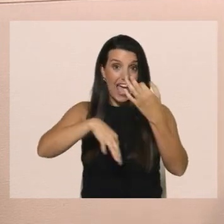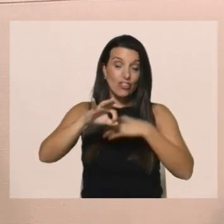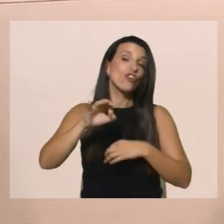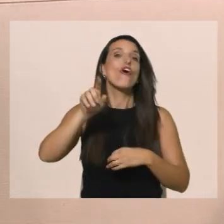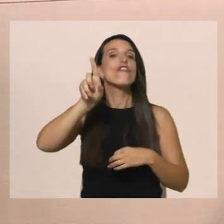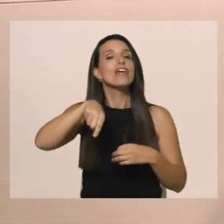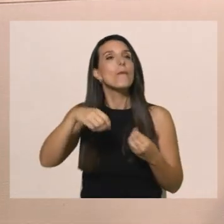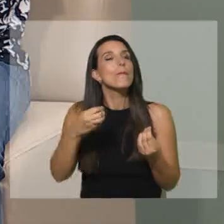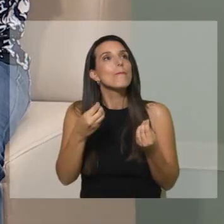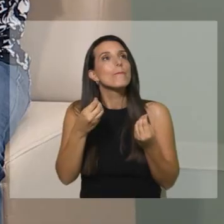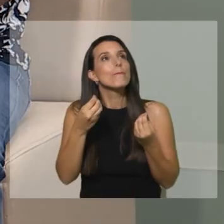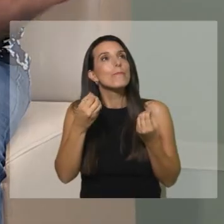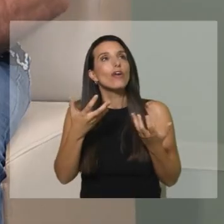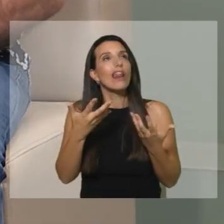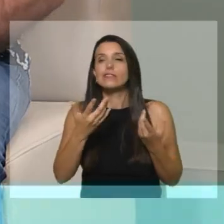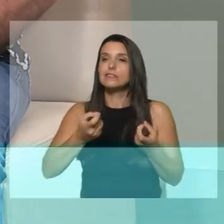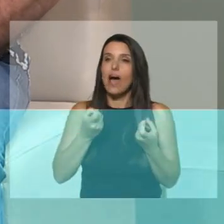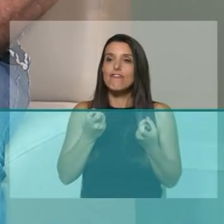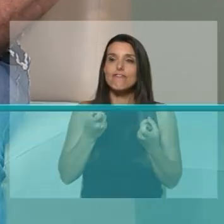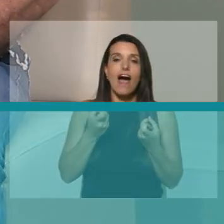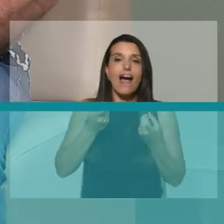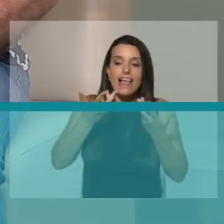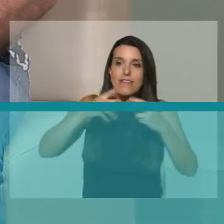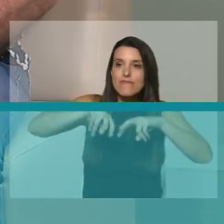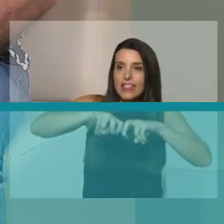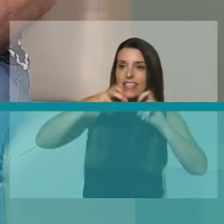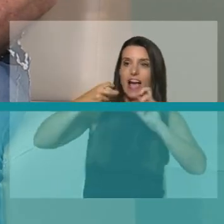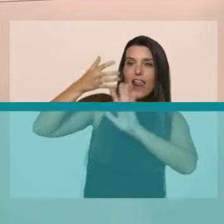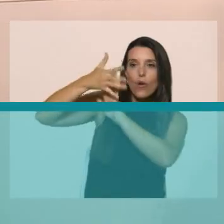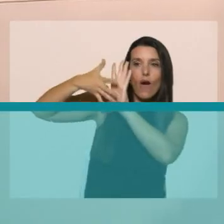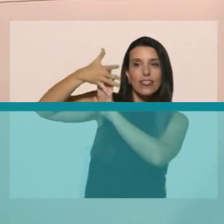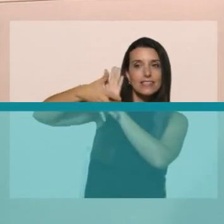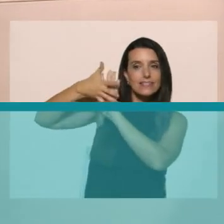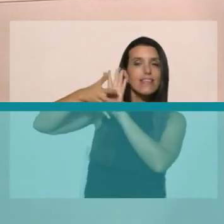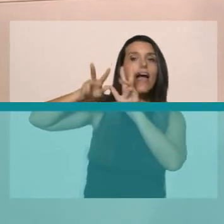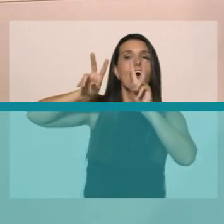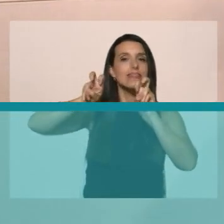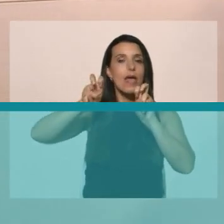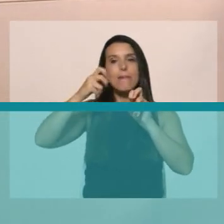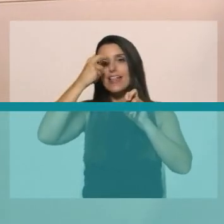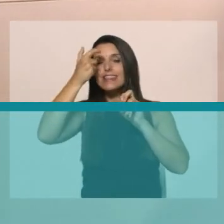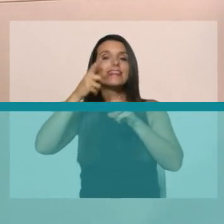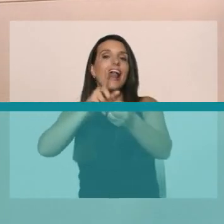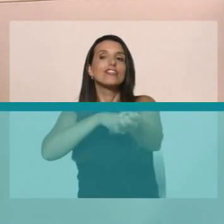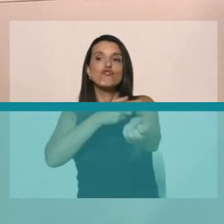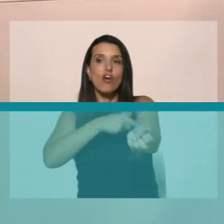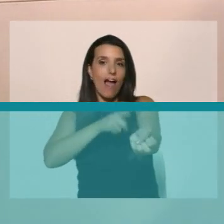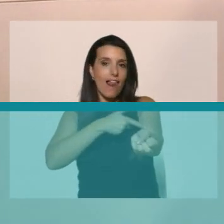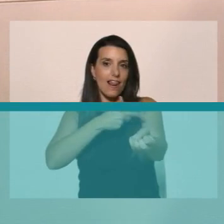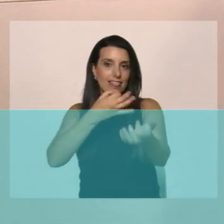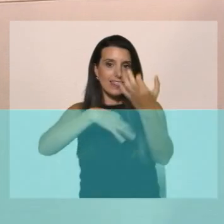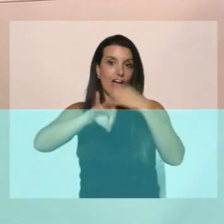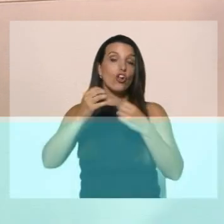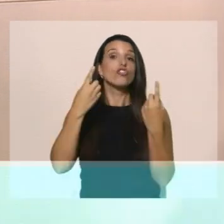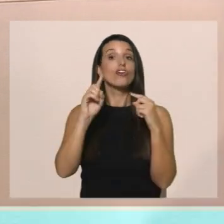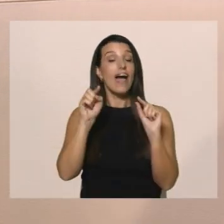una necesidad de querer investigar sobre la lengua de señas y la técnica tradicional de teatro. Sí. Y bueno, a partir